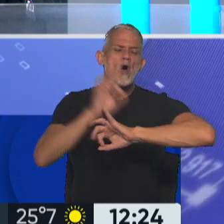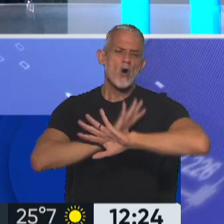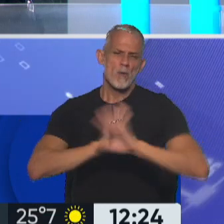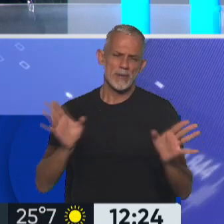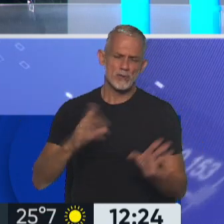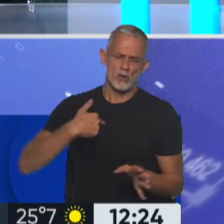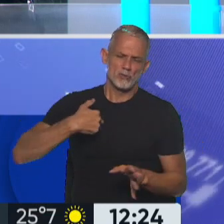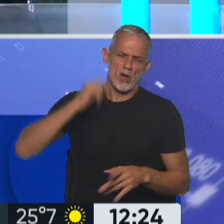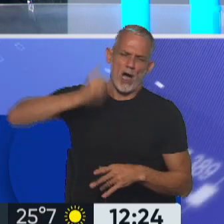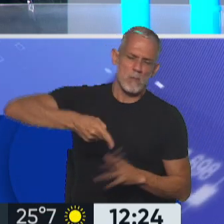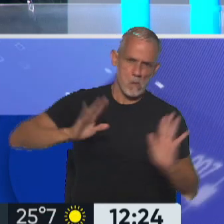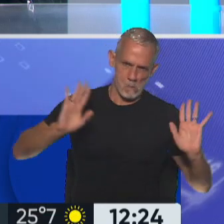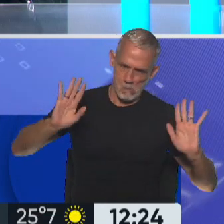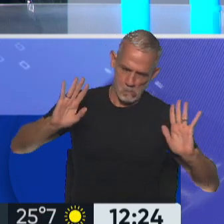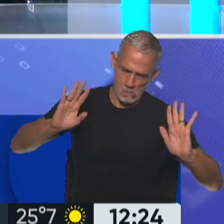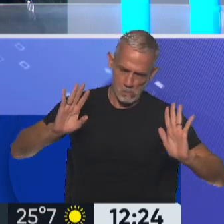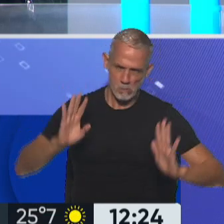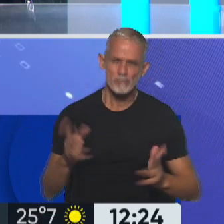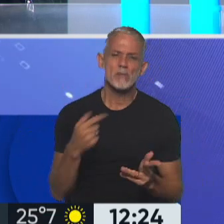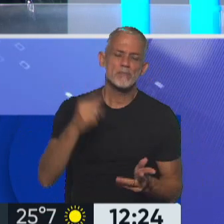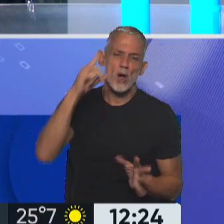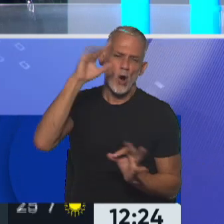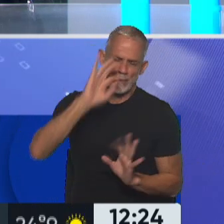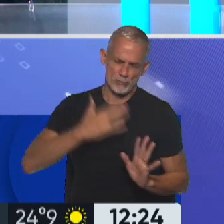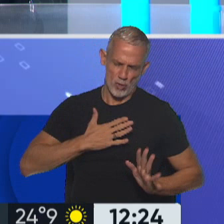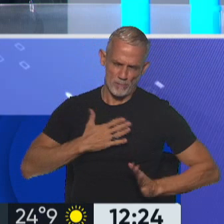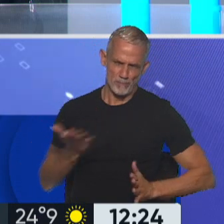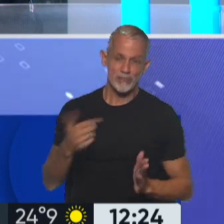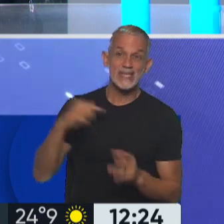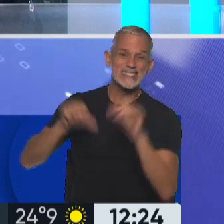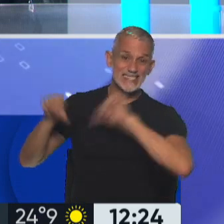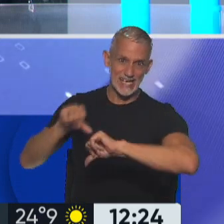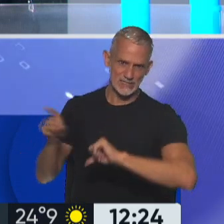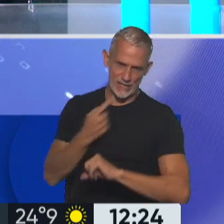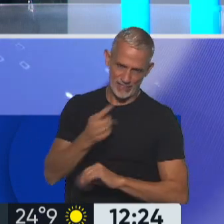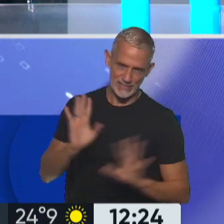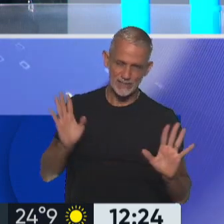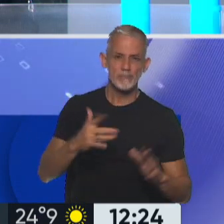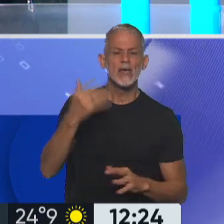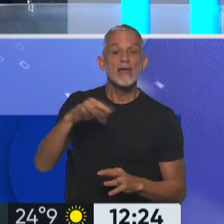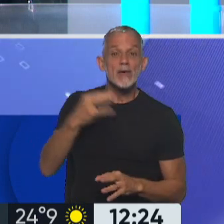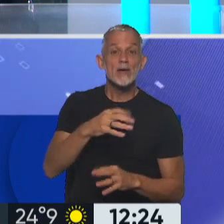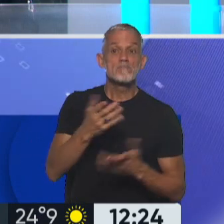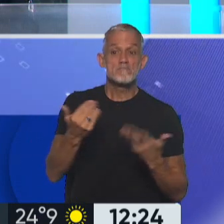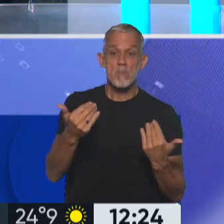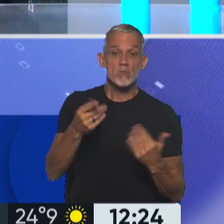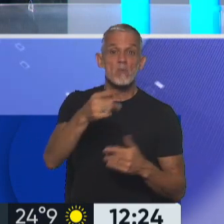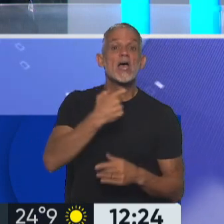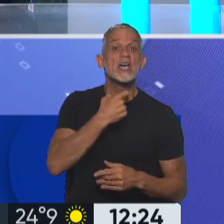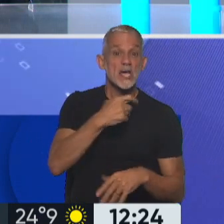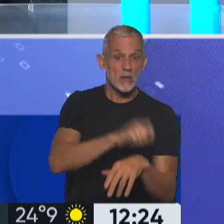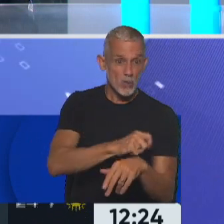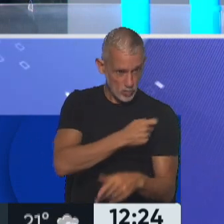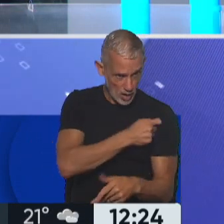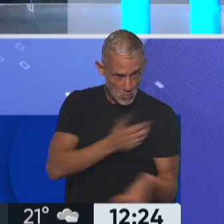no soy la persona más indicada por ahí, pero digo lo que la ciencia dice. Hay que dar la posibilidad a quien se quiera vacunar que se